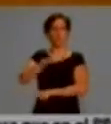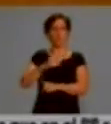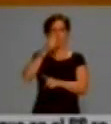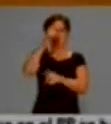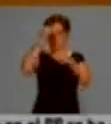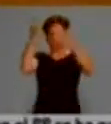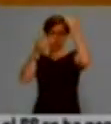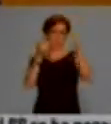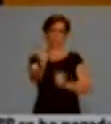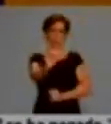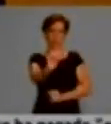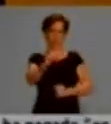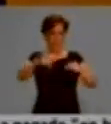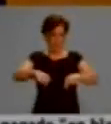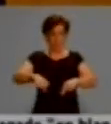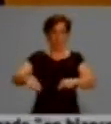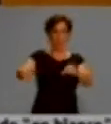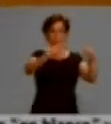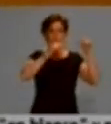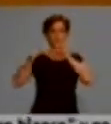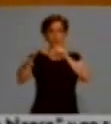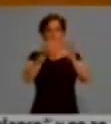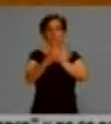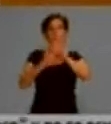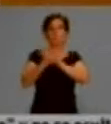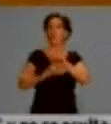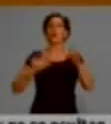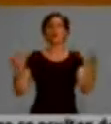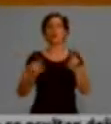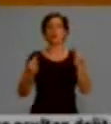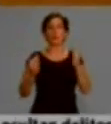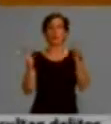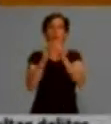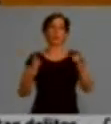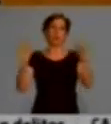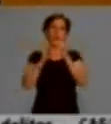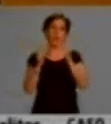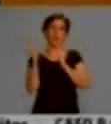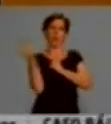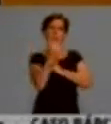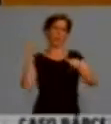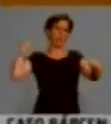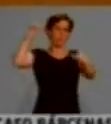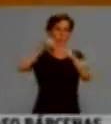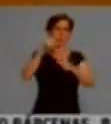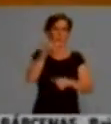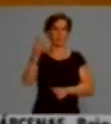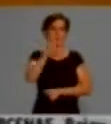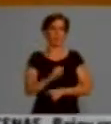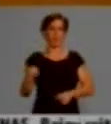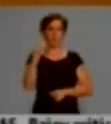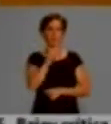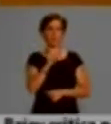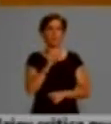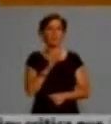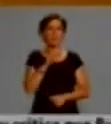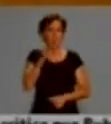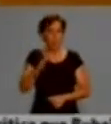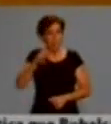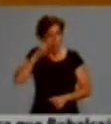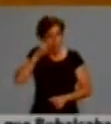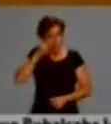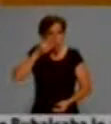discutir en la Cámara, lo que hay que discutir es su relación durante 20 años. Porque los hechos, señor Rajoy,